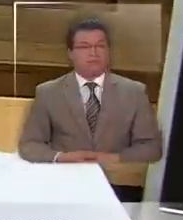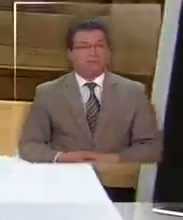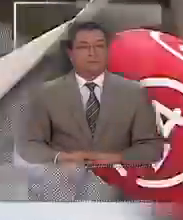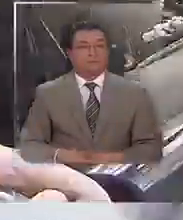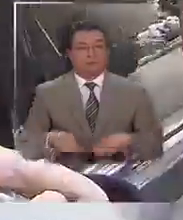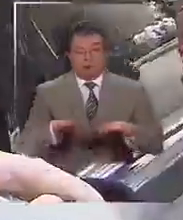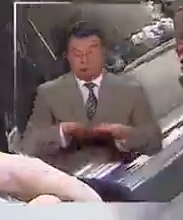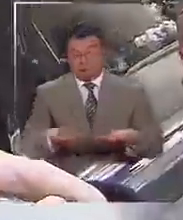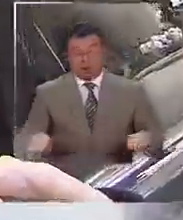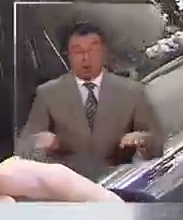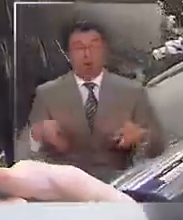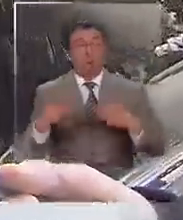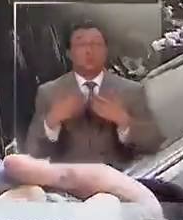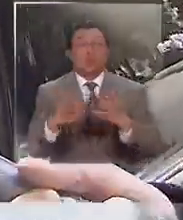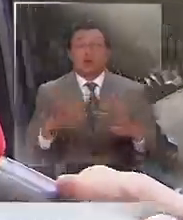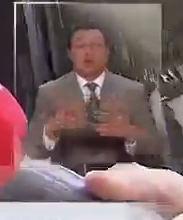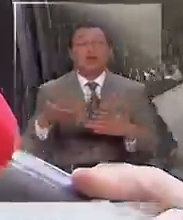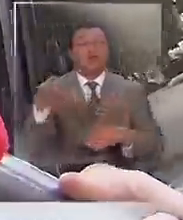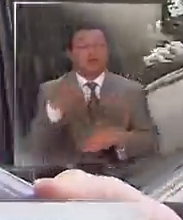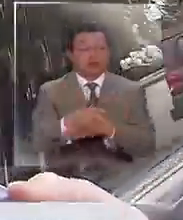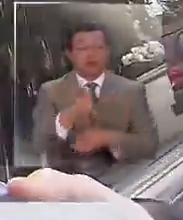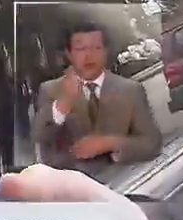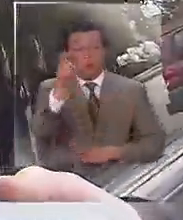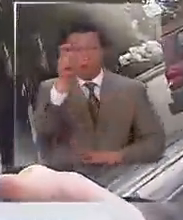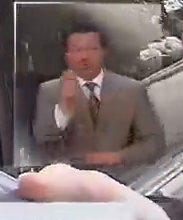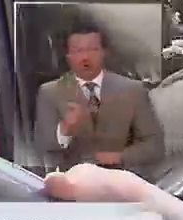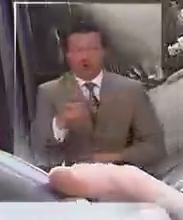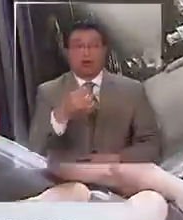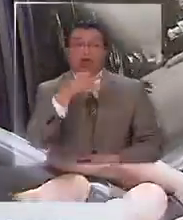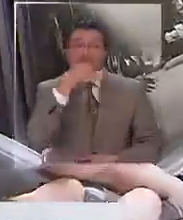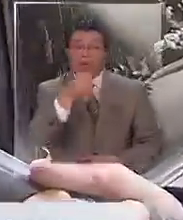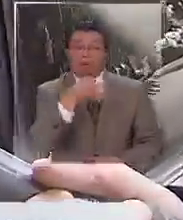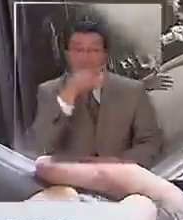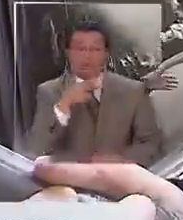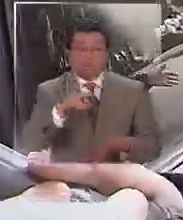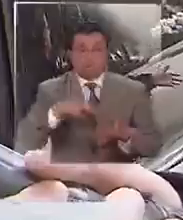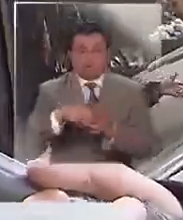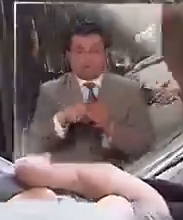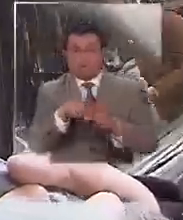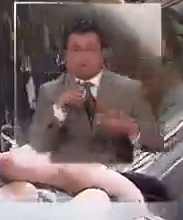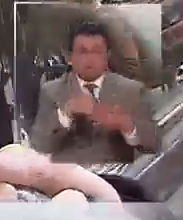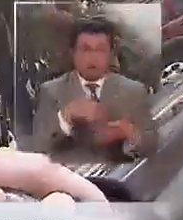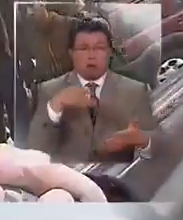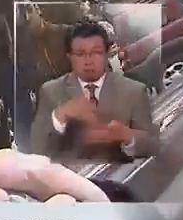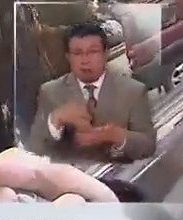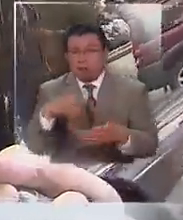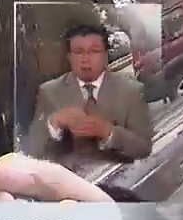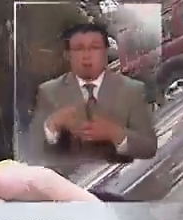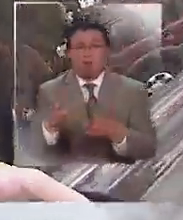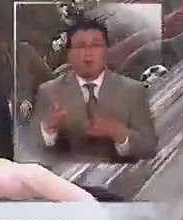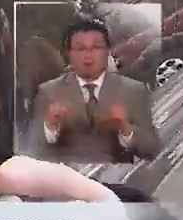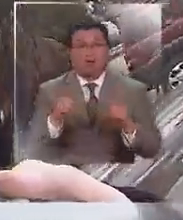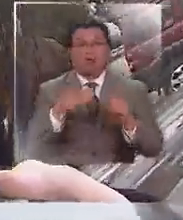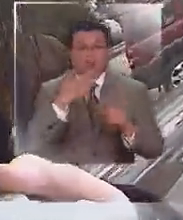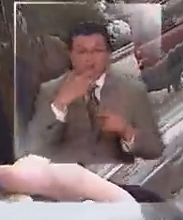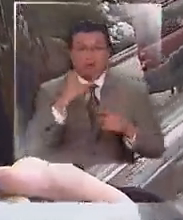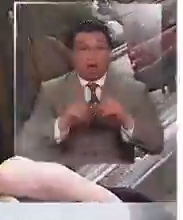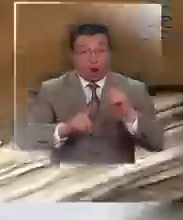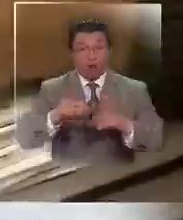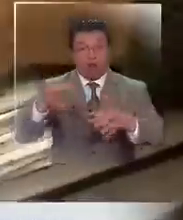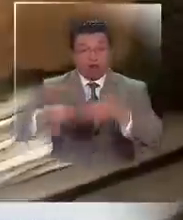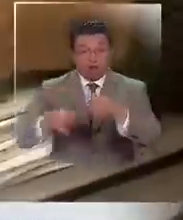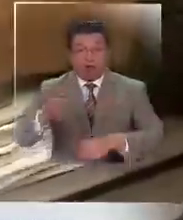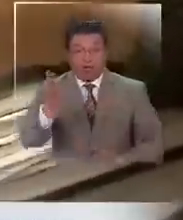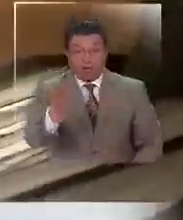En el mesón, a cualquier parte que usted llega, encuentra una persona que le pone todo tipo de problemas, no quiero nombrar servicios, incluyendo algunos